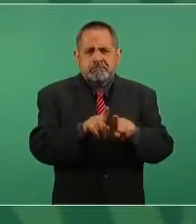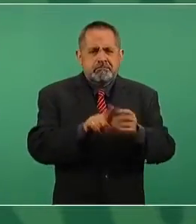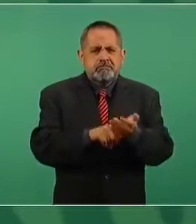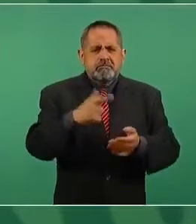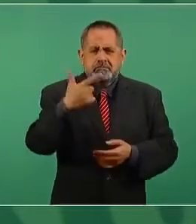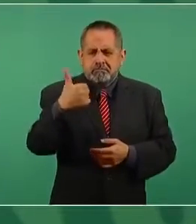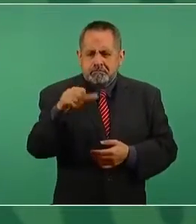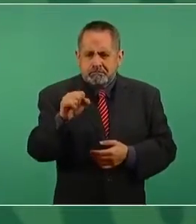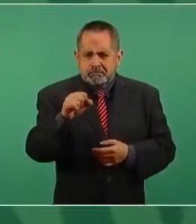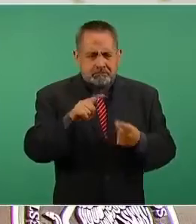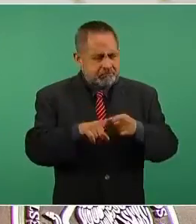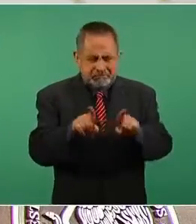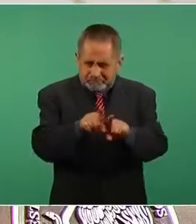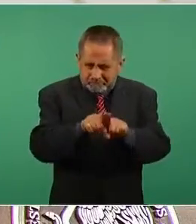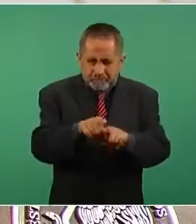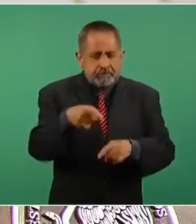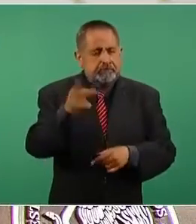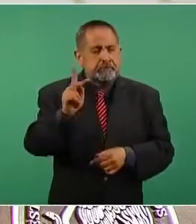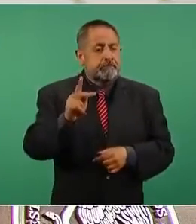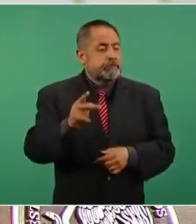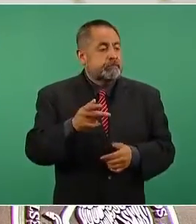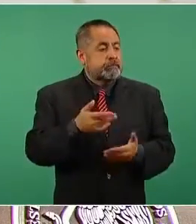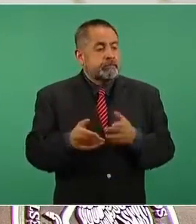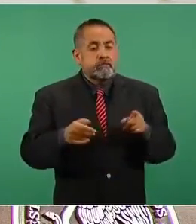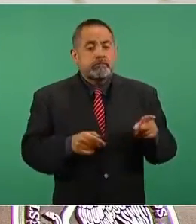gas, pero en este caso